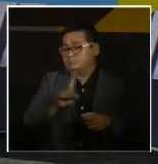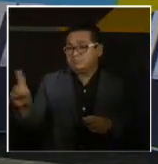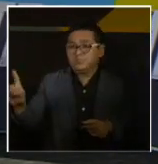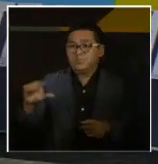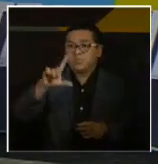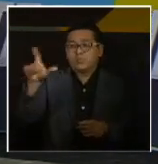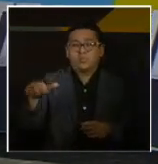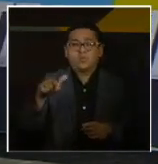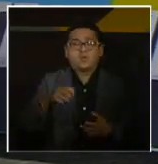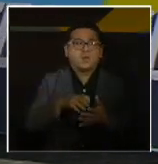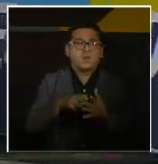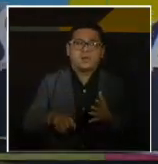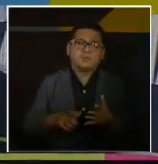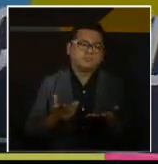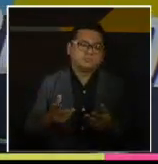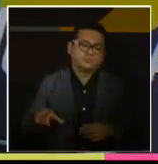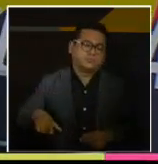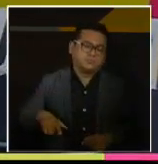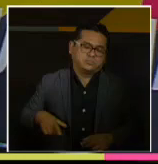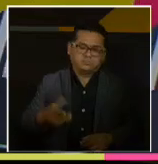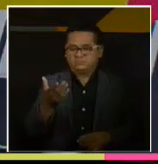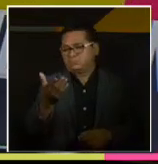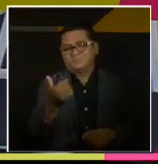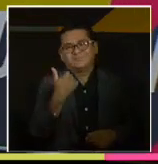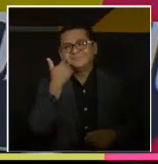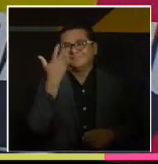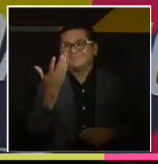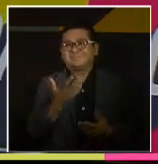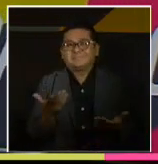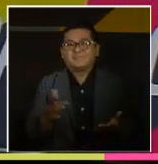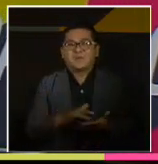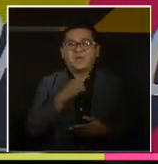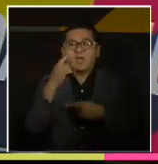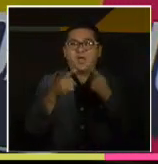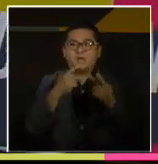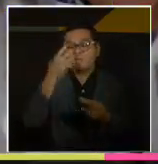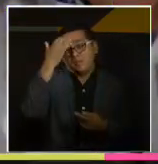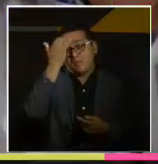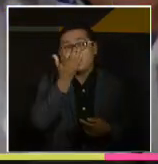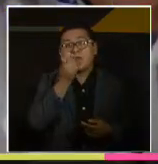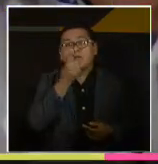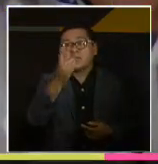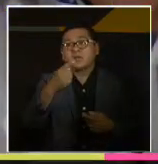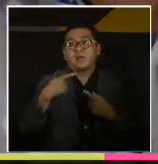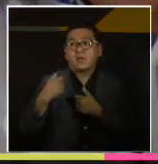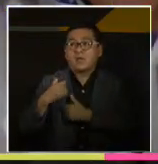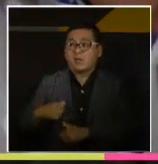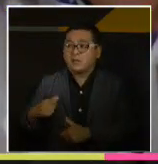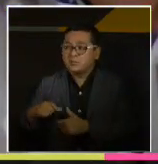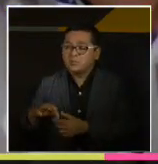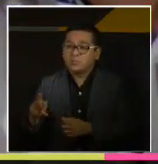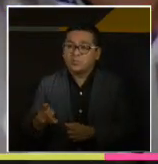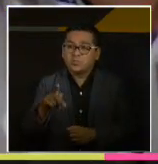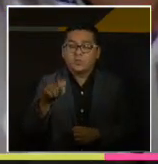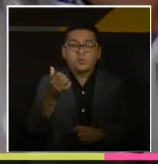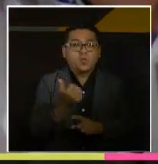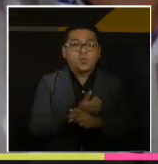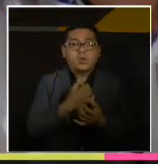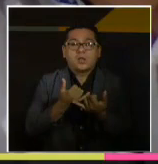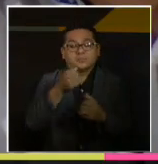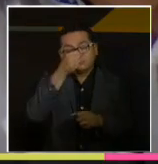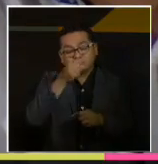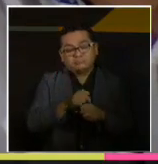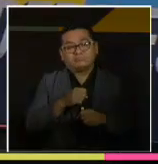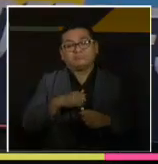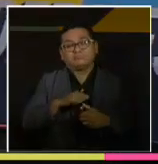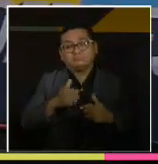las dependencias de gobierno, no tienen quien hable su idioma. Lo dije en las agencias del Ministerio Público, pero pasa también en la Secretaría